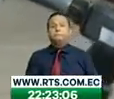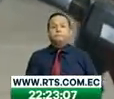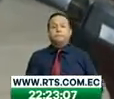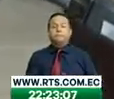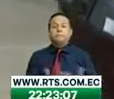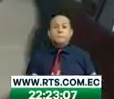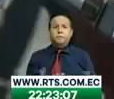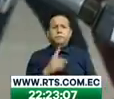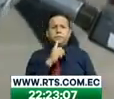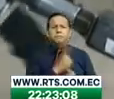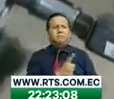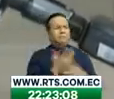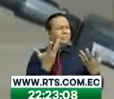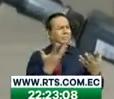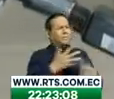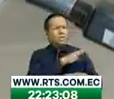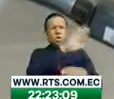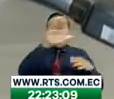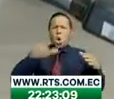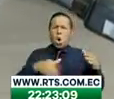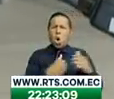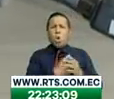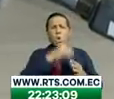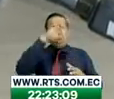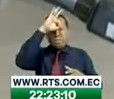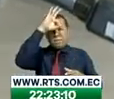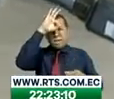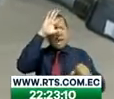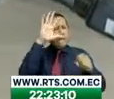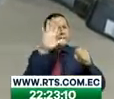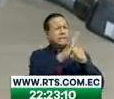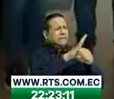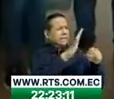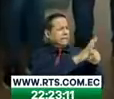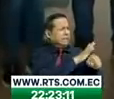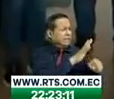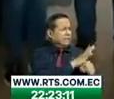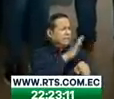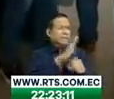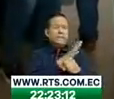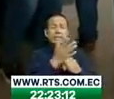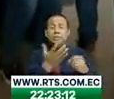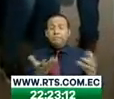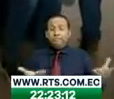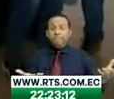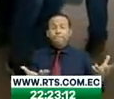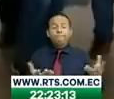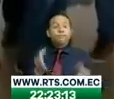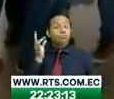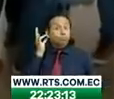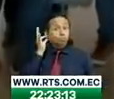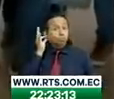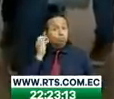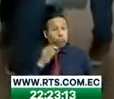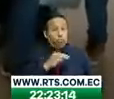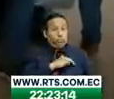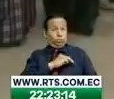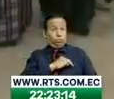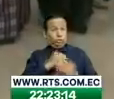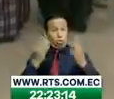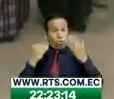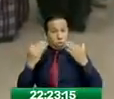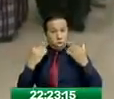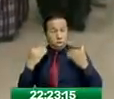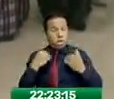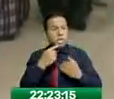una ocupación de todas las camas en los hospitales de Quito. De ser necesario, la alcaldesa de Guayaquil dejó abierto el